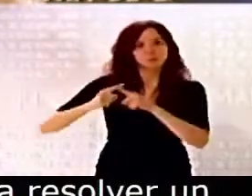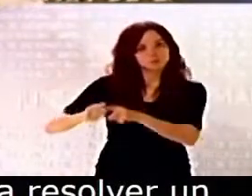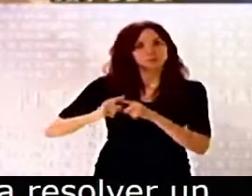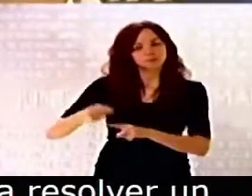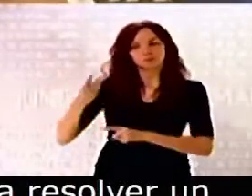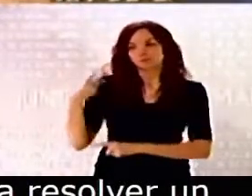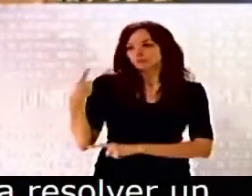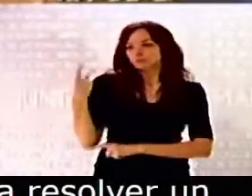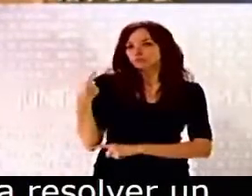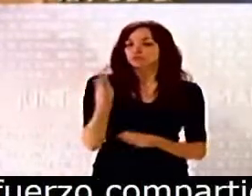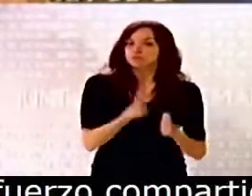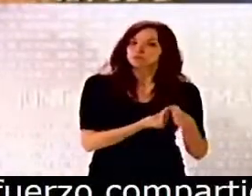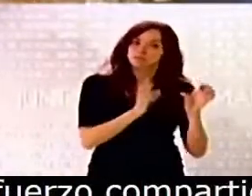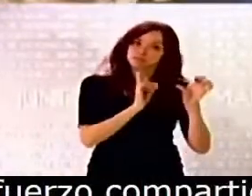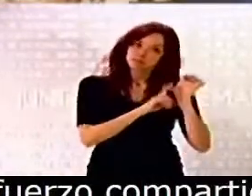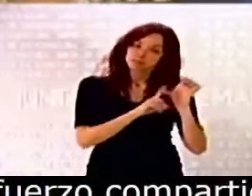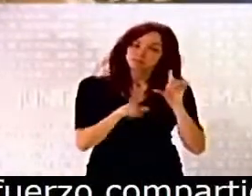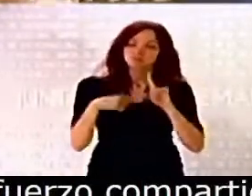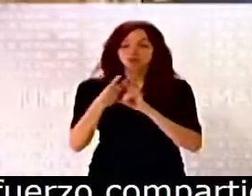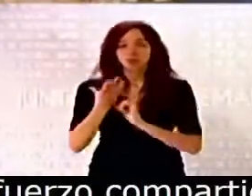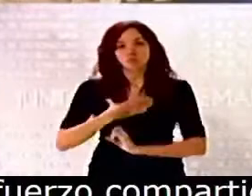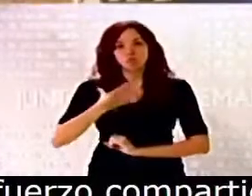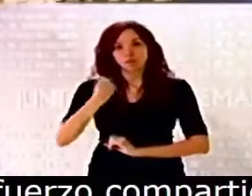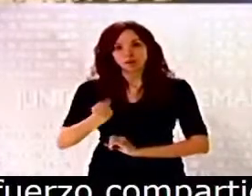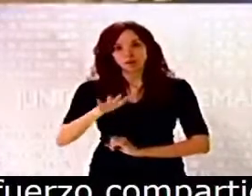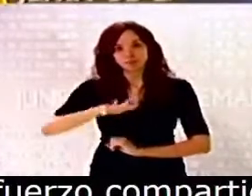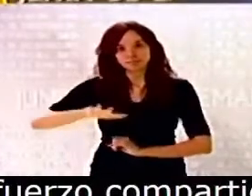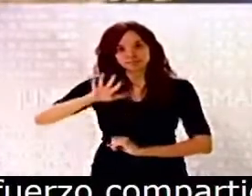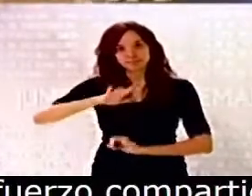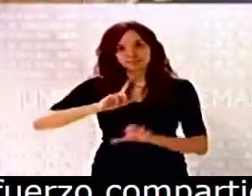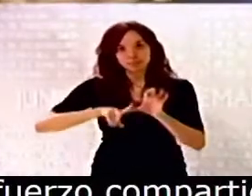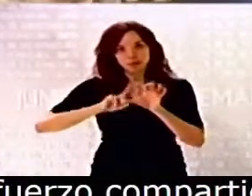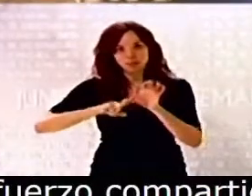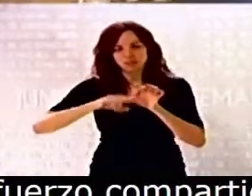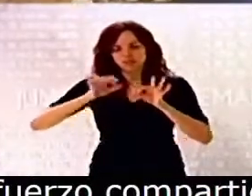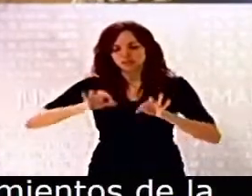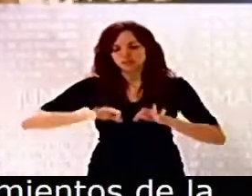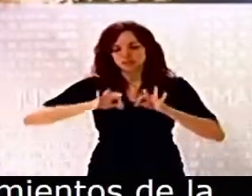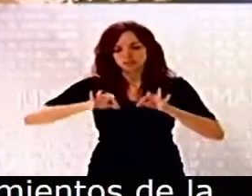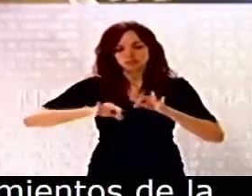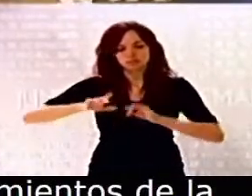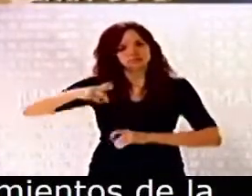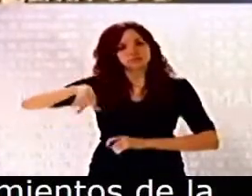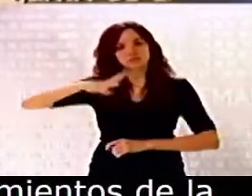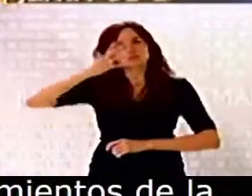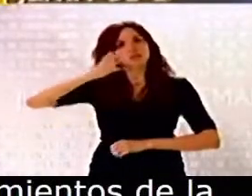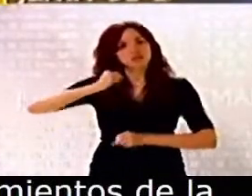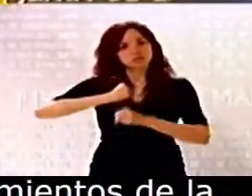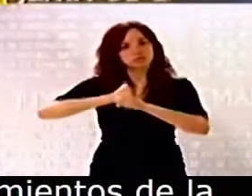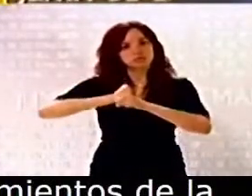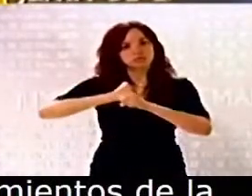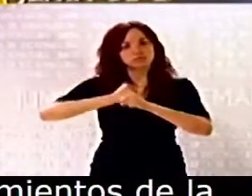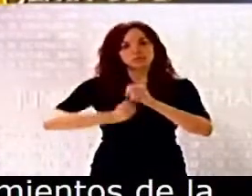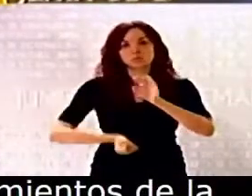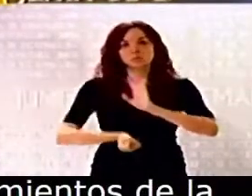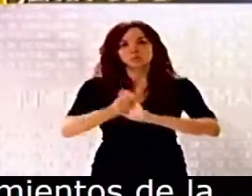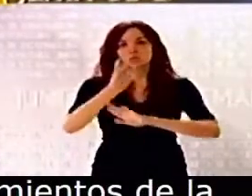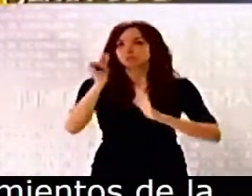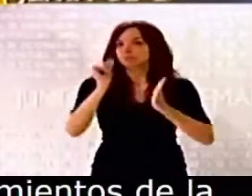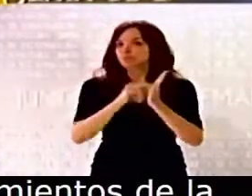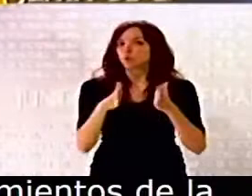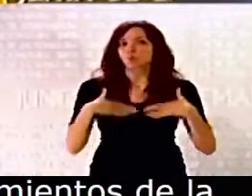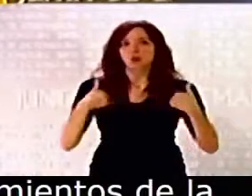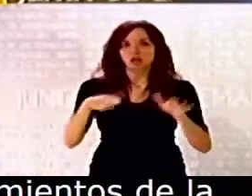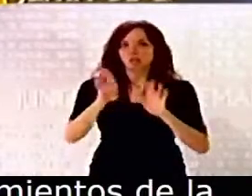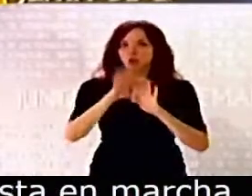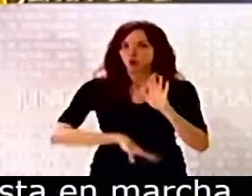por parte de la Junta de Extremadura y los ayuntamientos de la región, que siempre son diligentes a la hora de poner en marcha cualquier